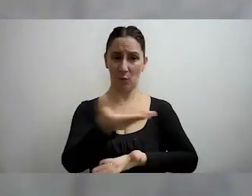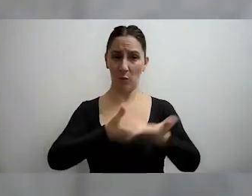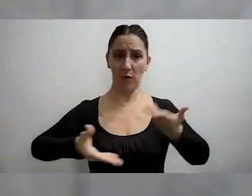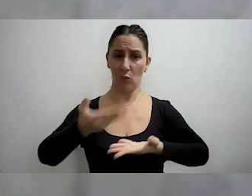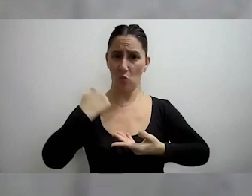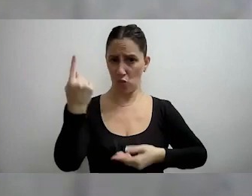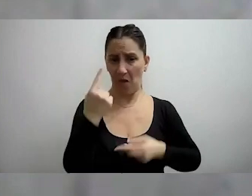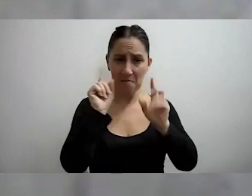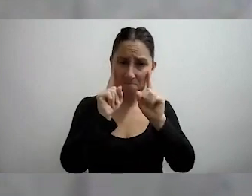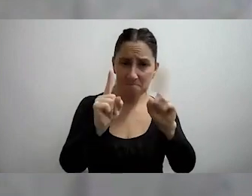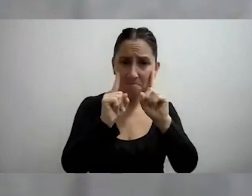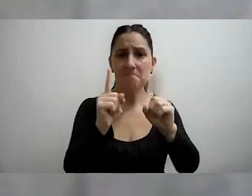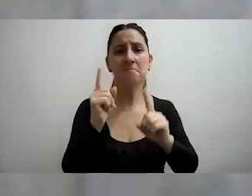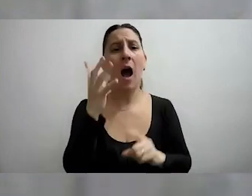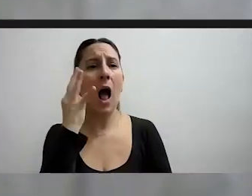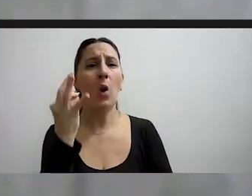final, obviamente.